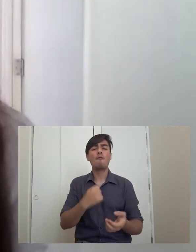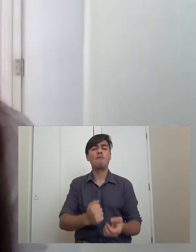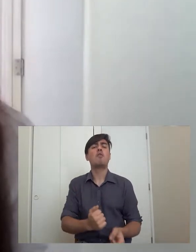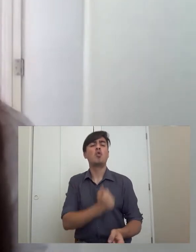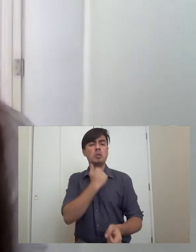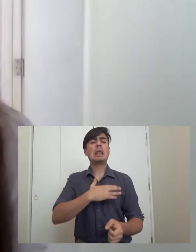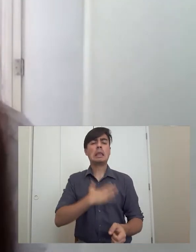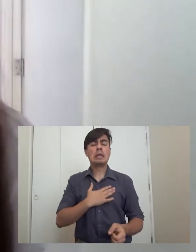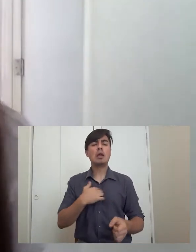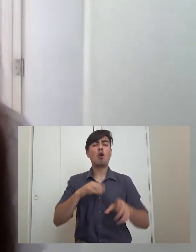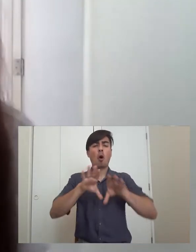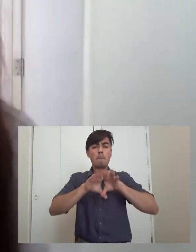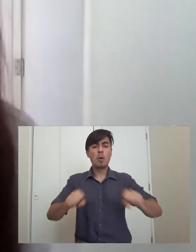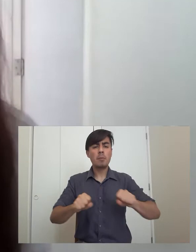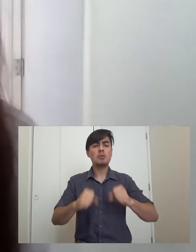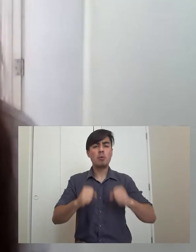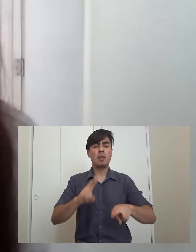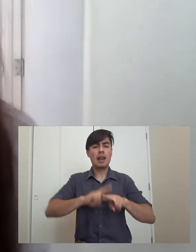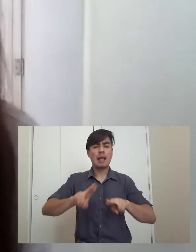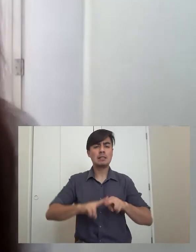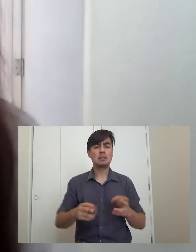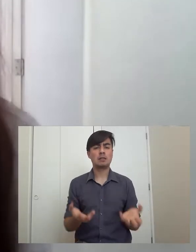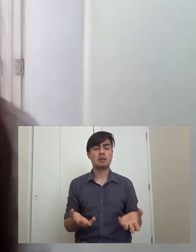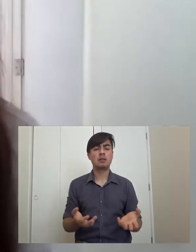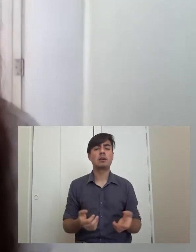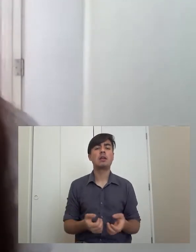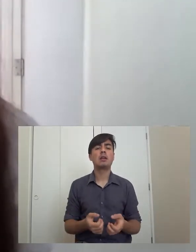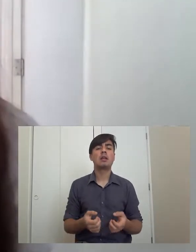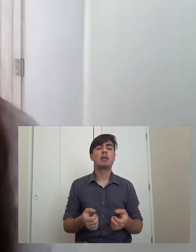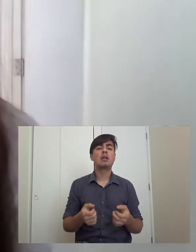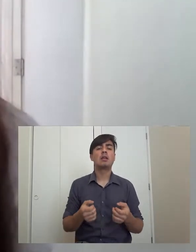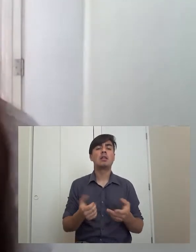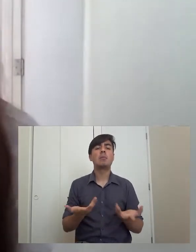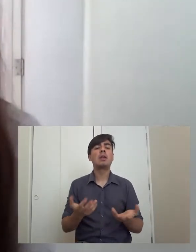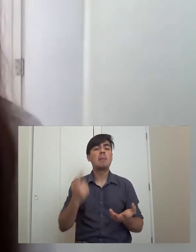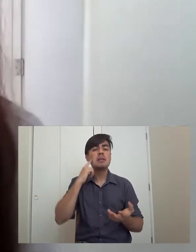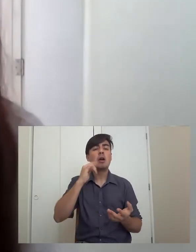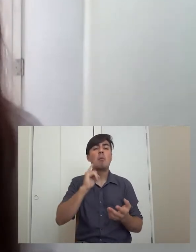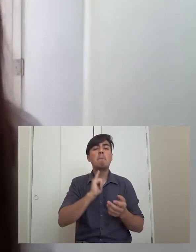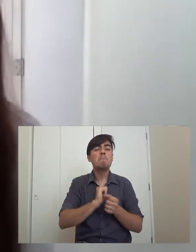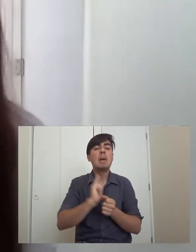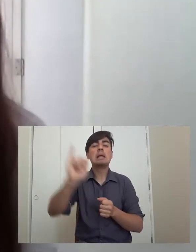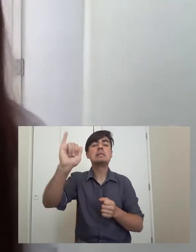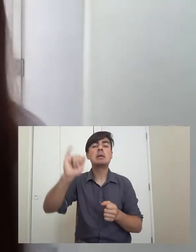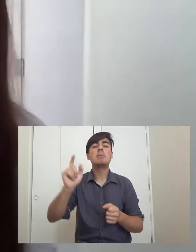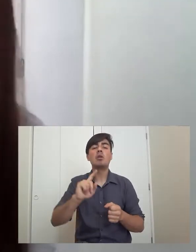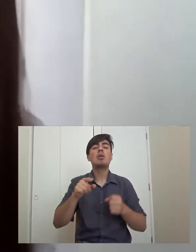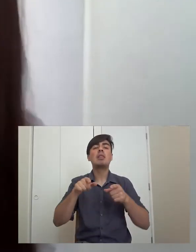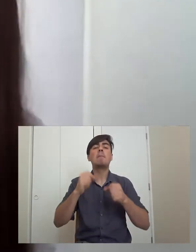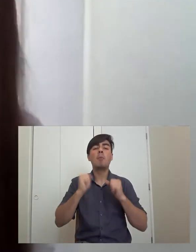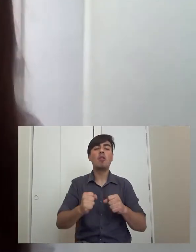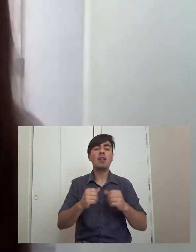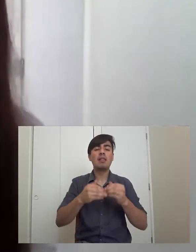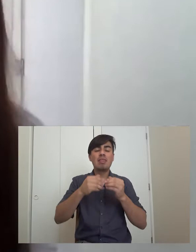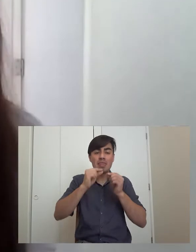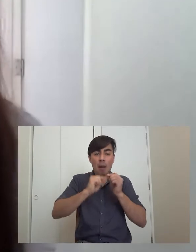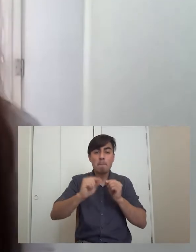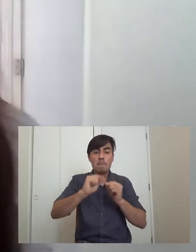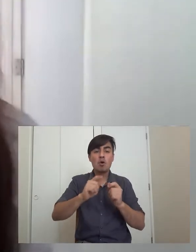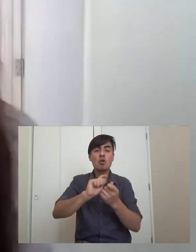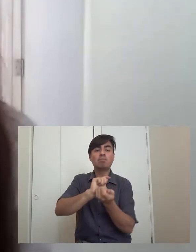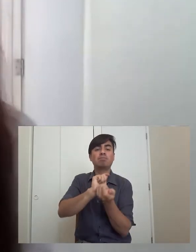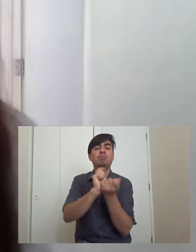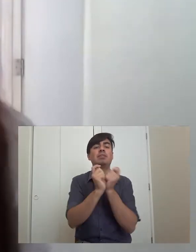metodología sea una acción voluntaria y se produzca un compromiso, ¿no es cierto?, que vaya mucho más allá, que sea permanente y